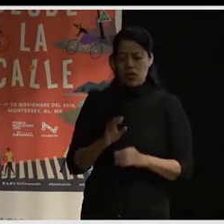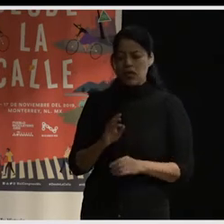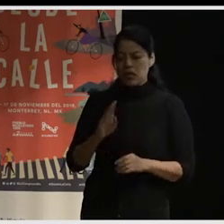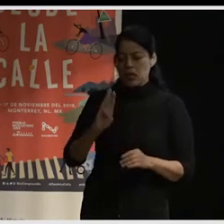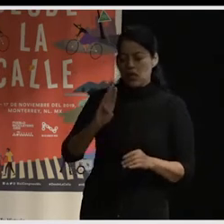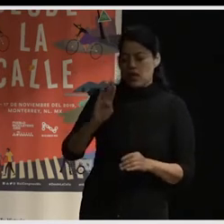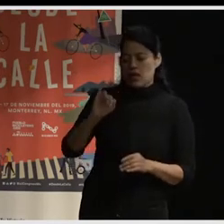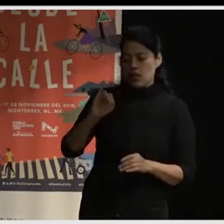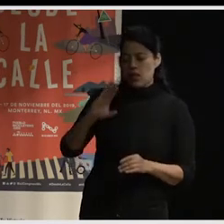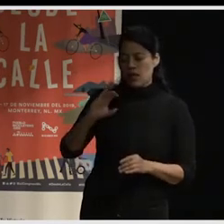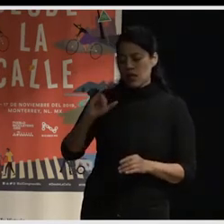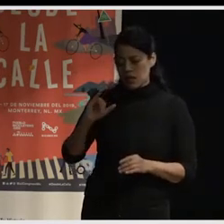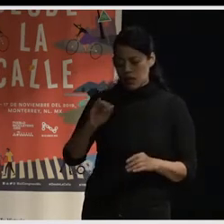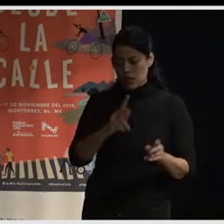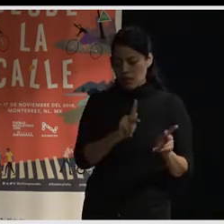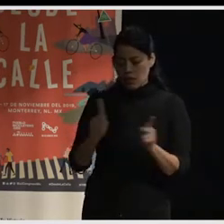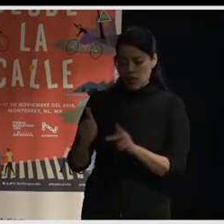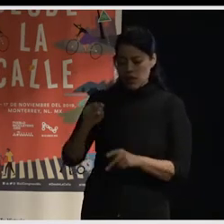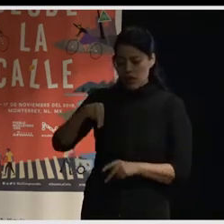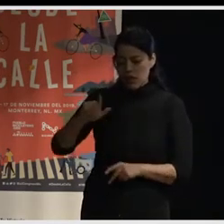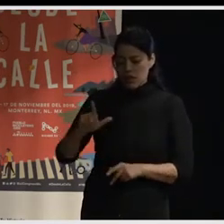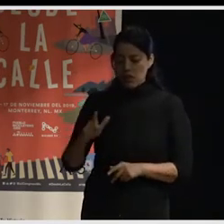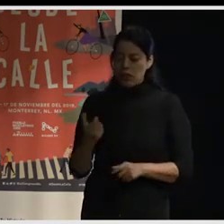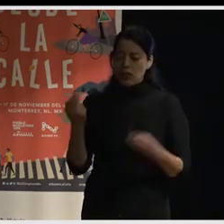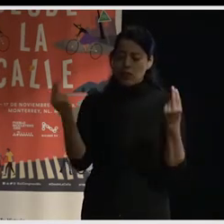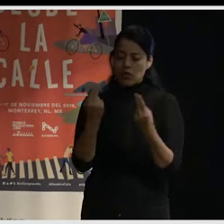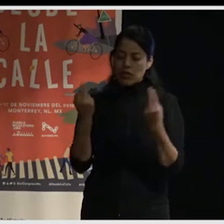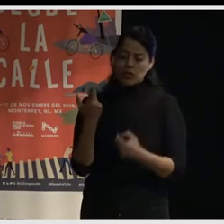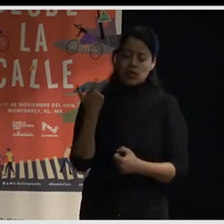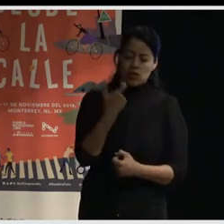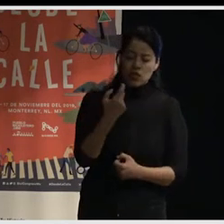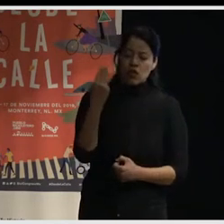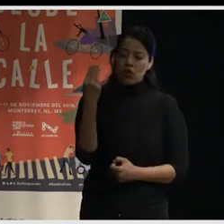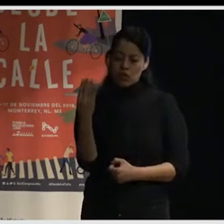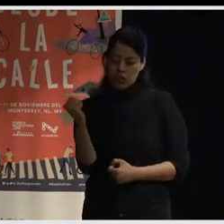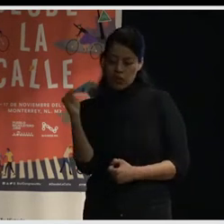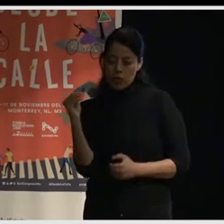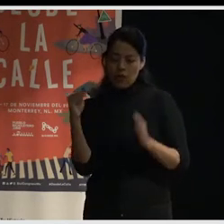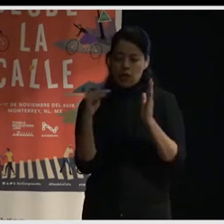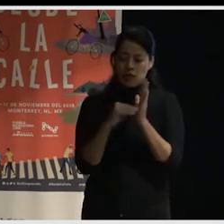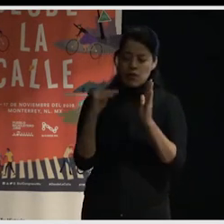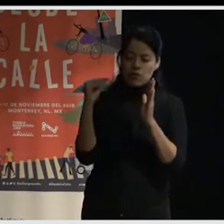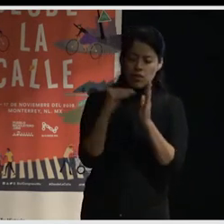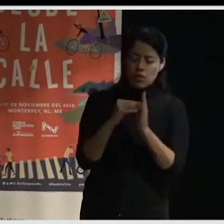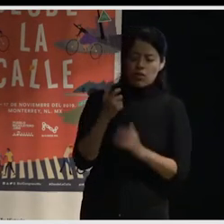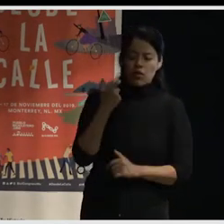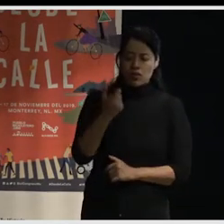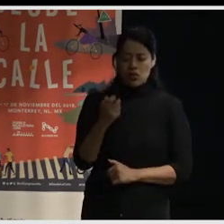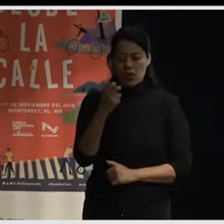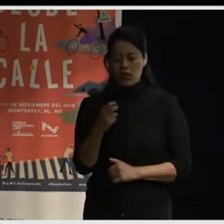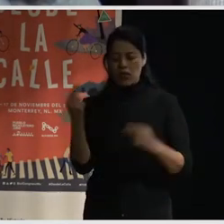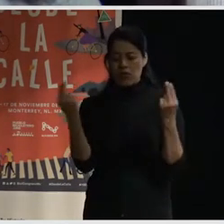requiere una inversión de de 9.000 millones de pesos no está ahí pero esto es aproximadamente lo que